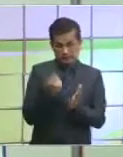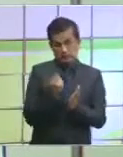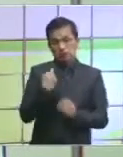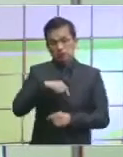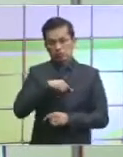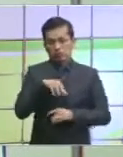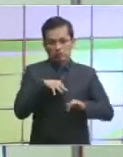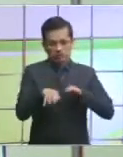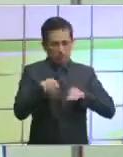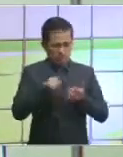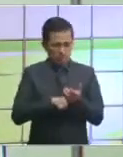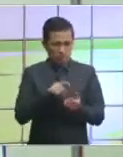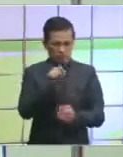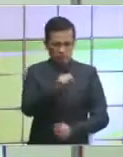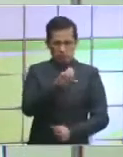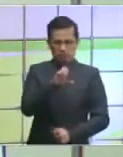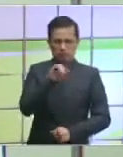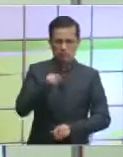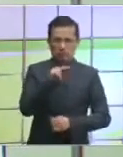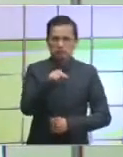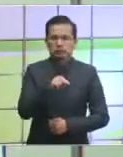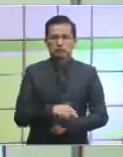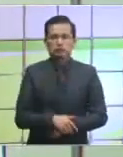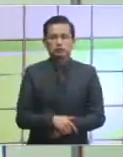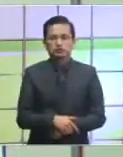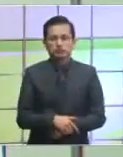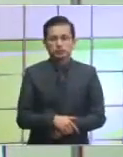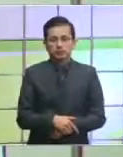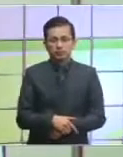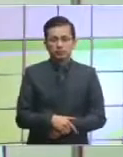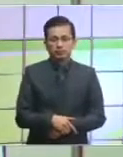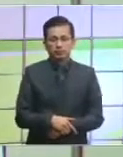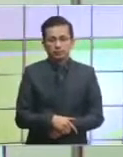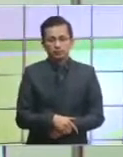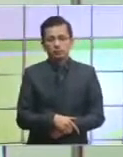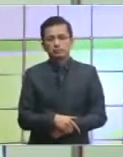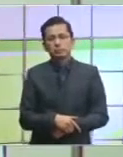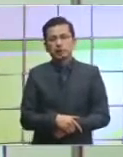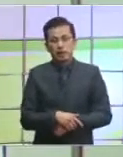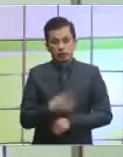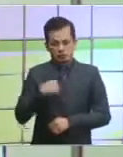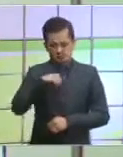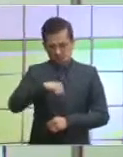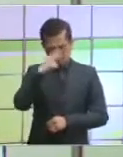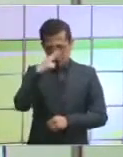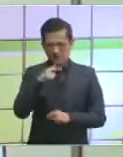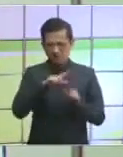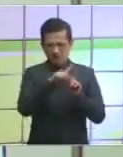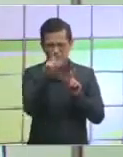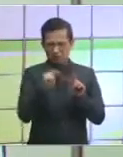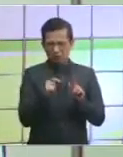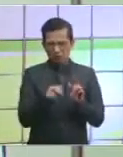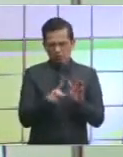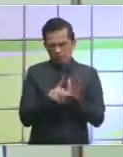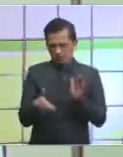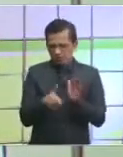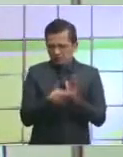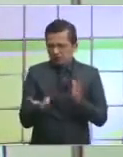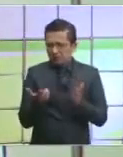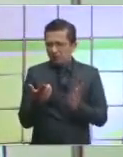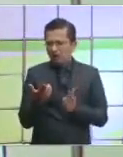que se está haciendo en la justicia cuántas de las revistas que se producen en nuestro país que por lo menos son pocas